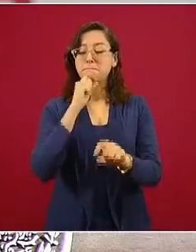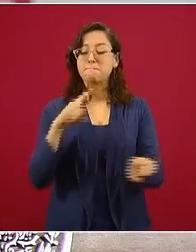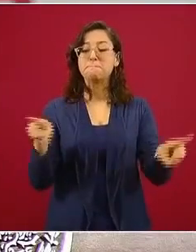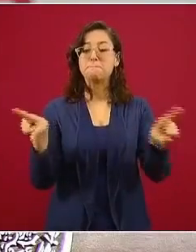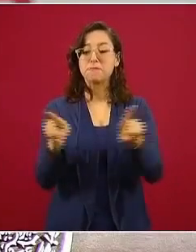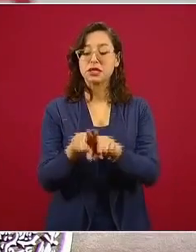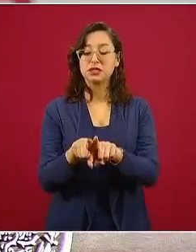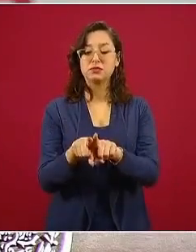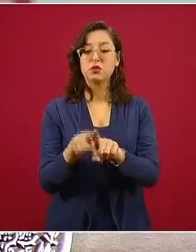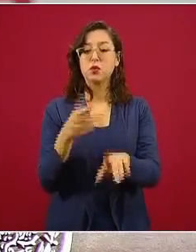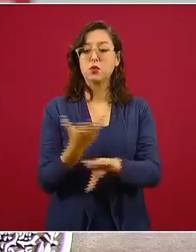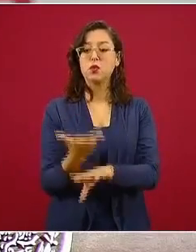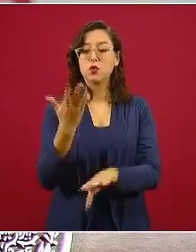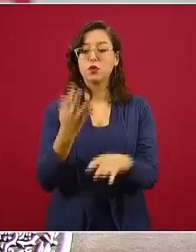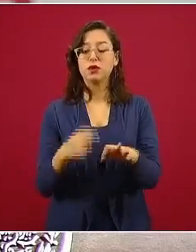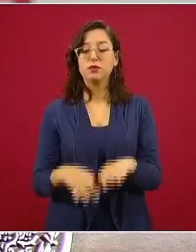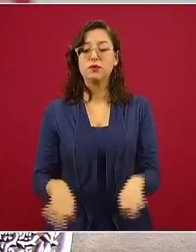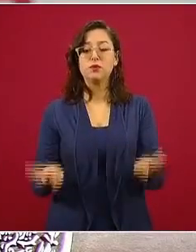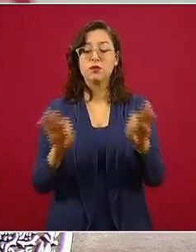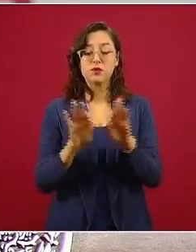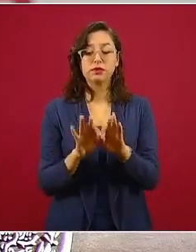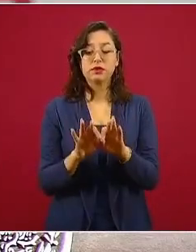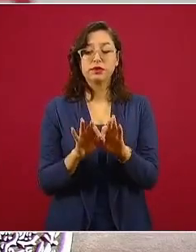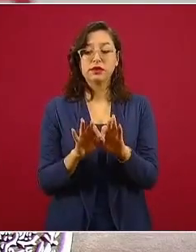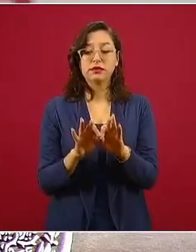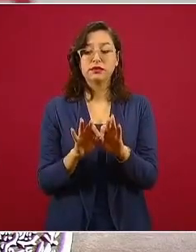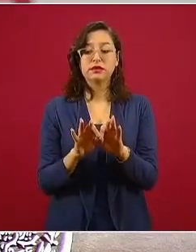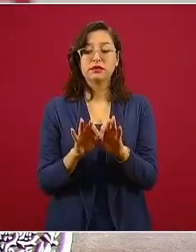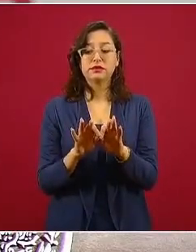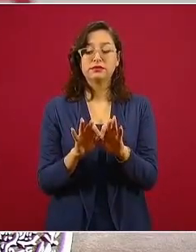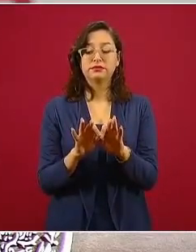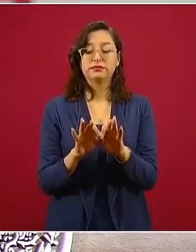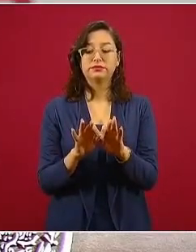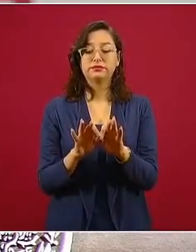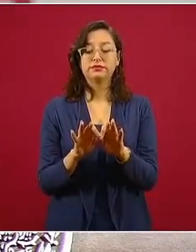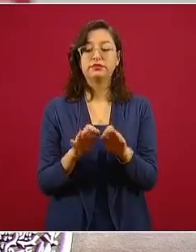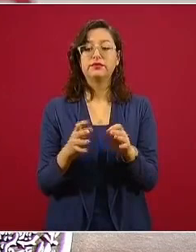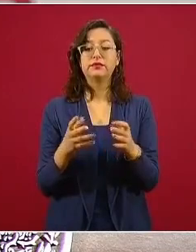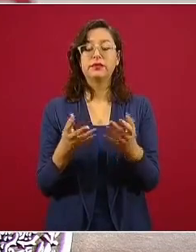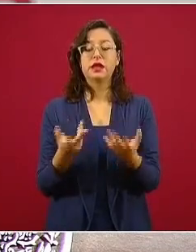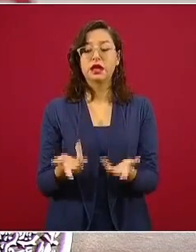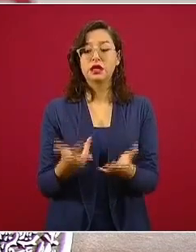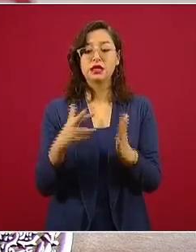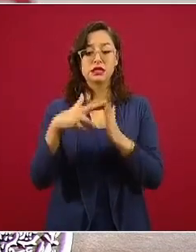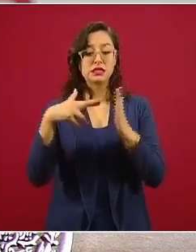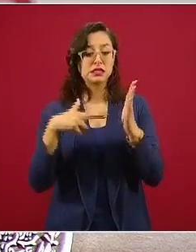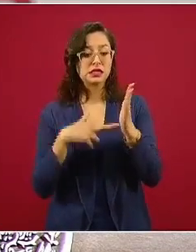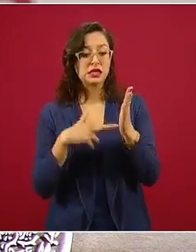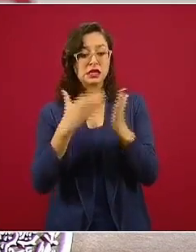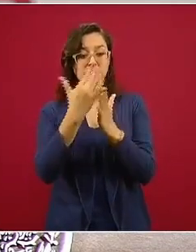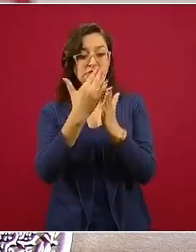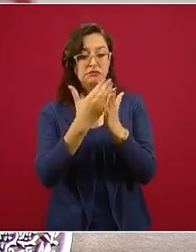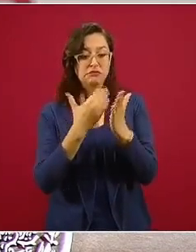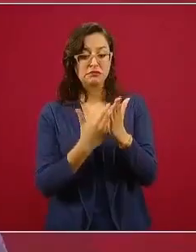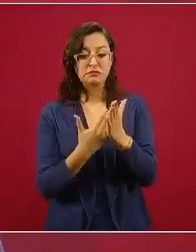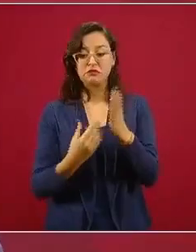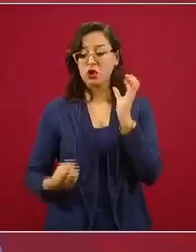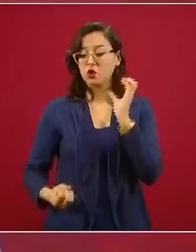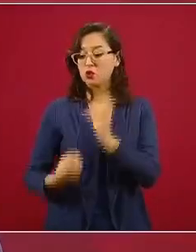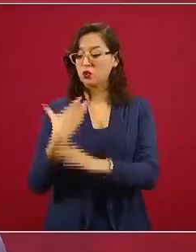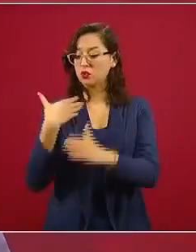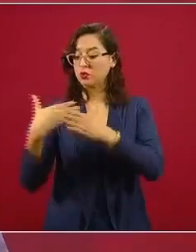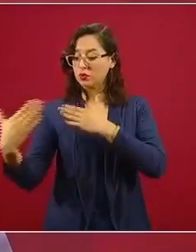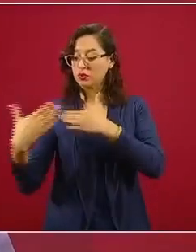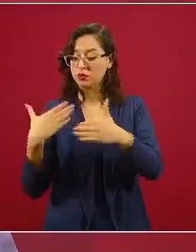una parte muy significativa que en la actualización de las reglas incluye nuevas